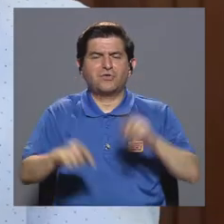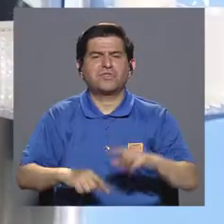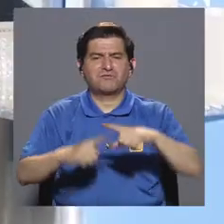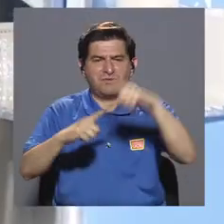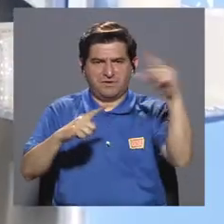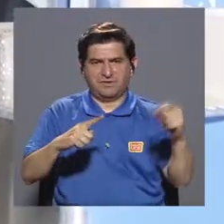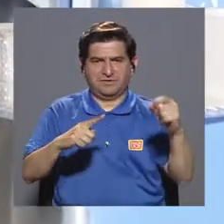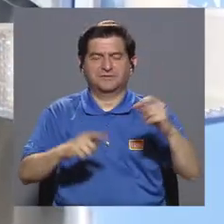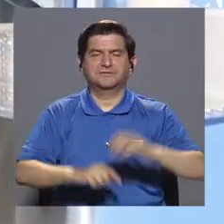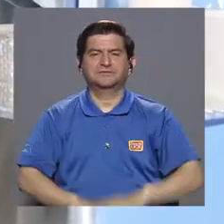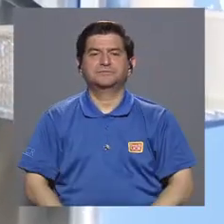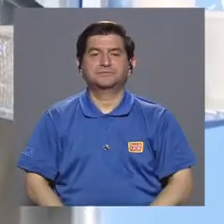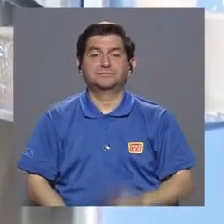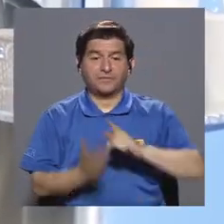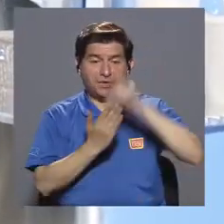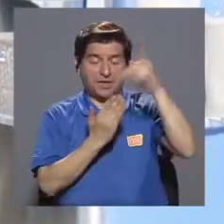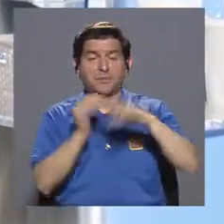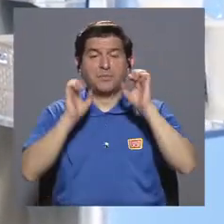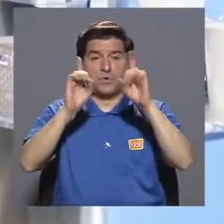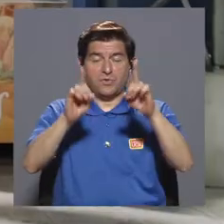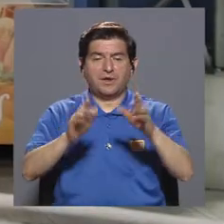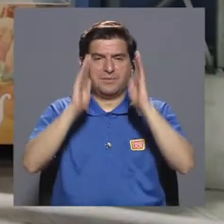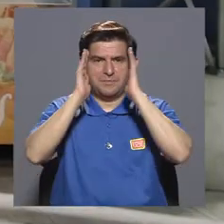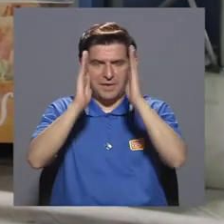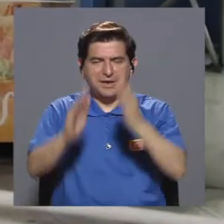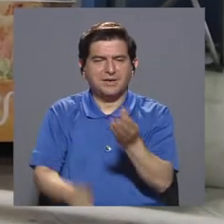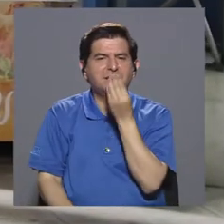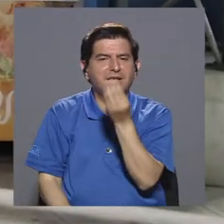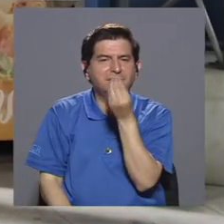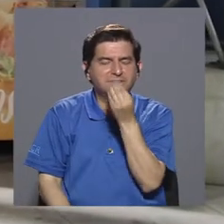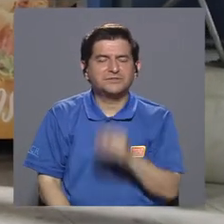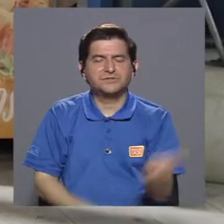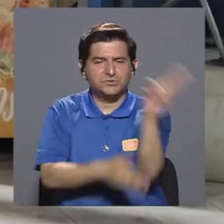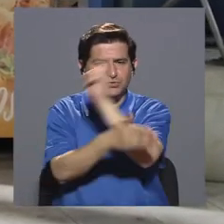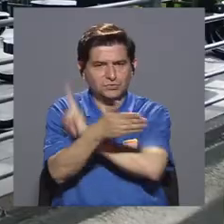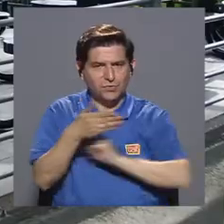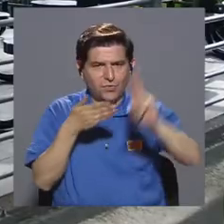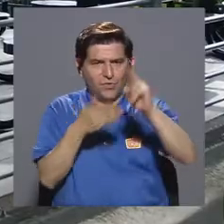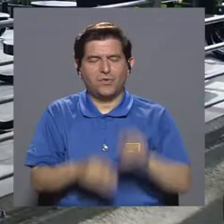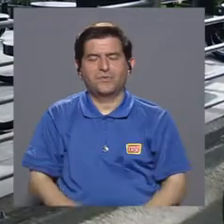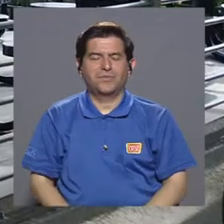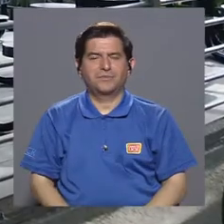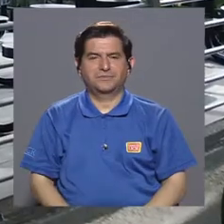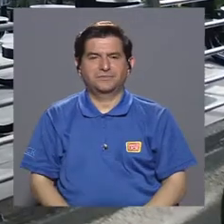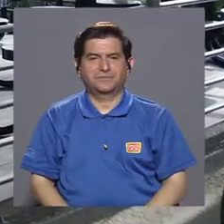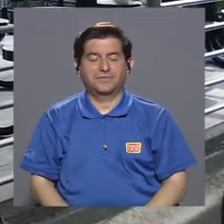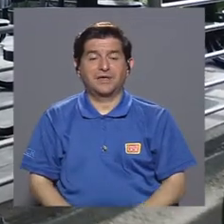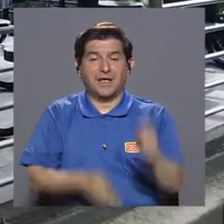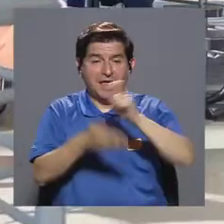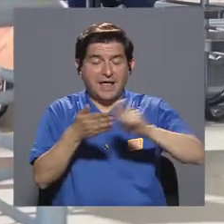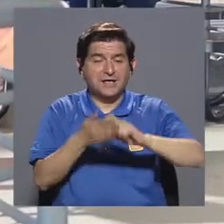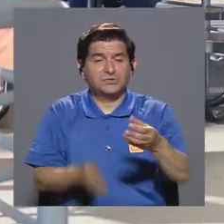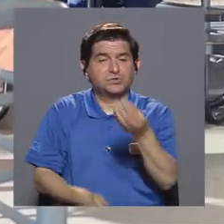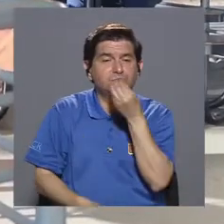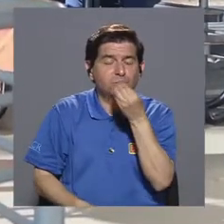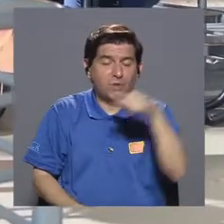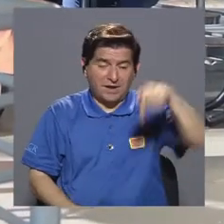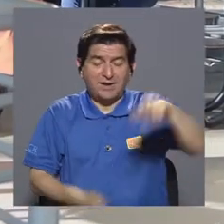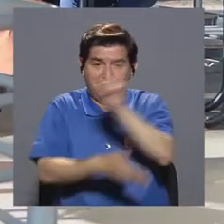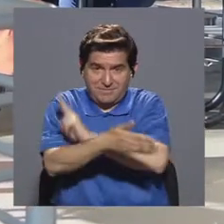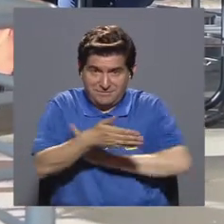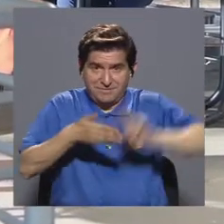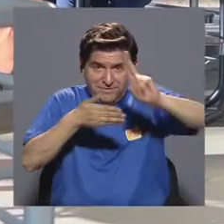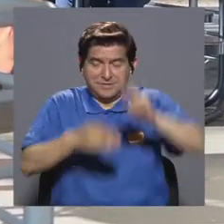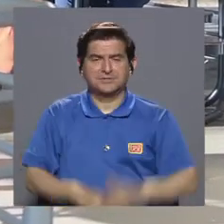con diferentes hojas. El Programa de Educación y Atención Nutricional Universitario, PREANU, de la Escuela de Nutrición